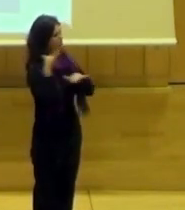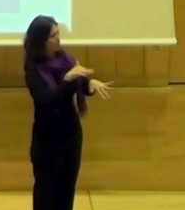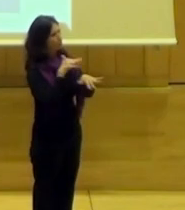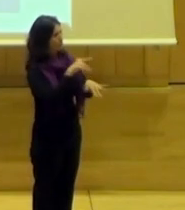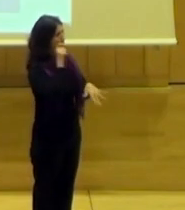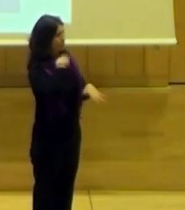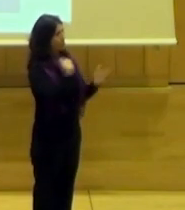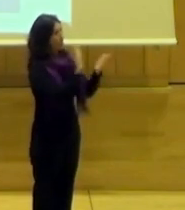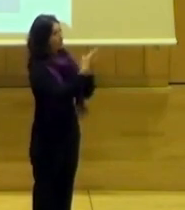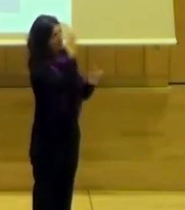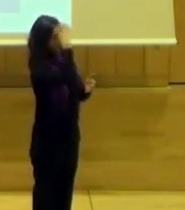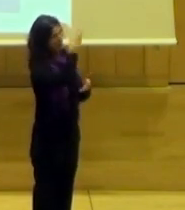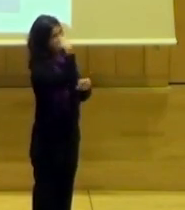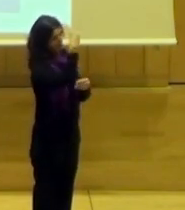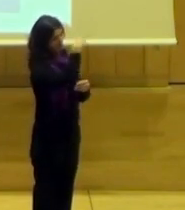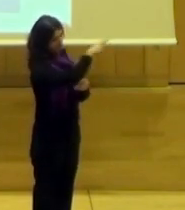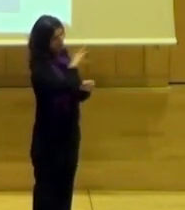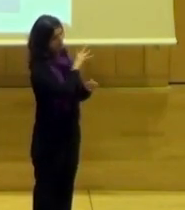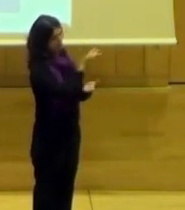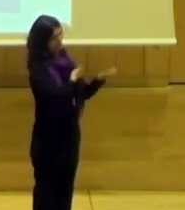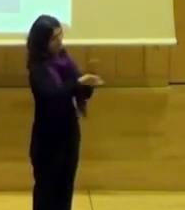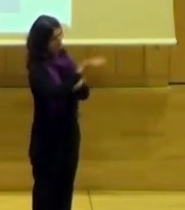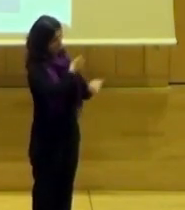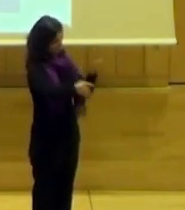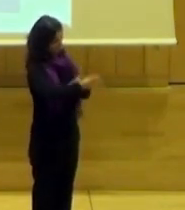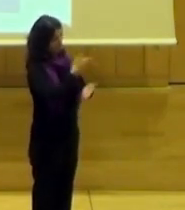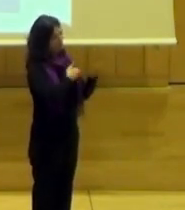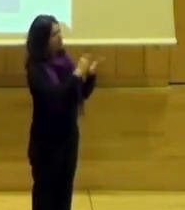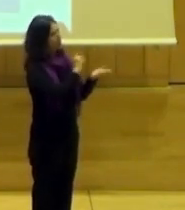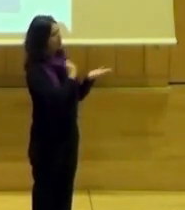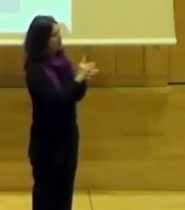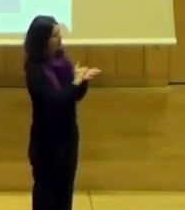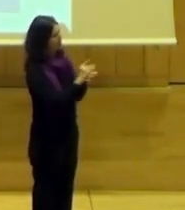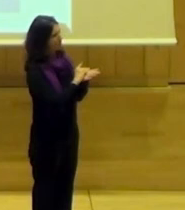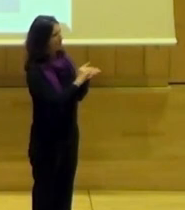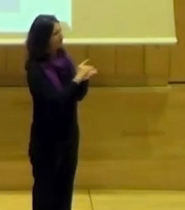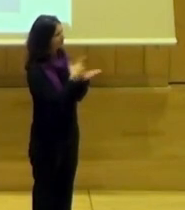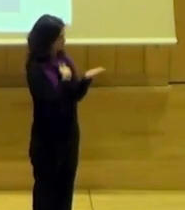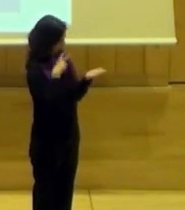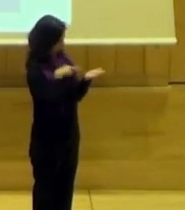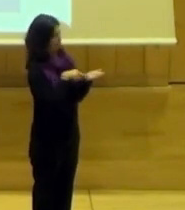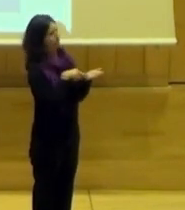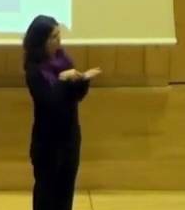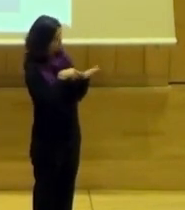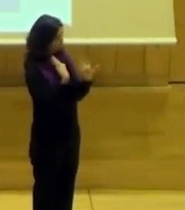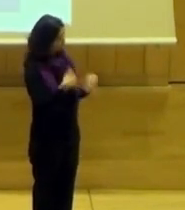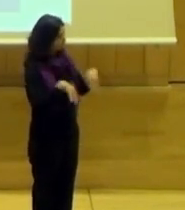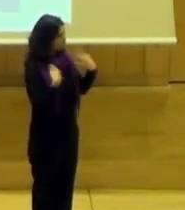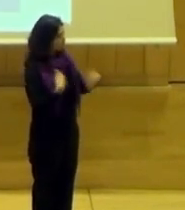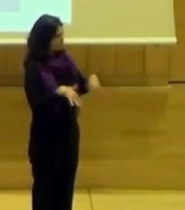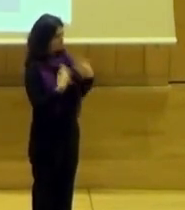visitantes. Nosotros le pedimos al patronato esta colaboración, al patronato de la Alhambra y Generalife, y nos ofreció estos datos, que es lo que nos indican es el